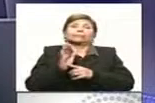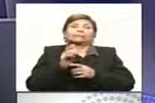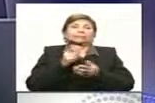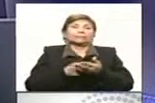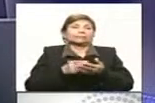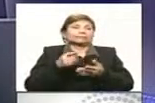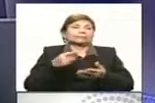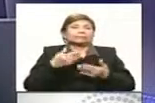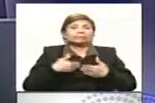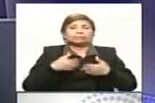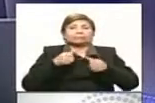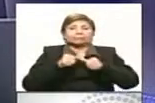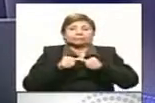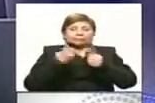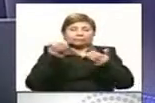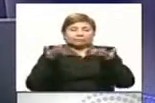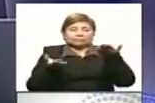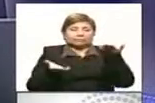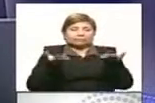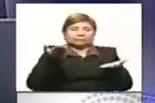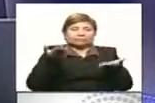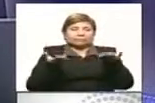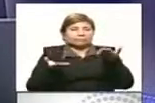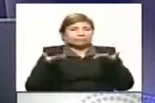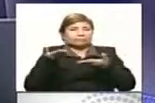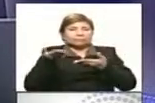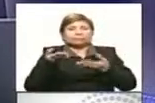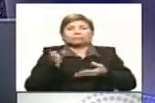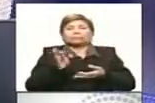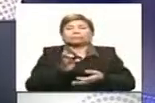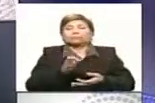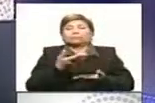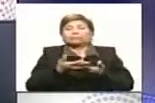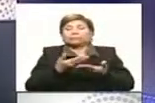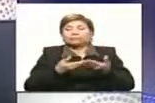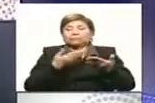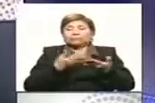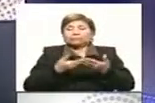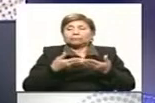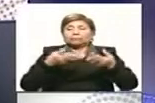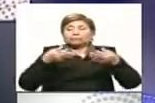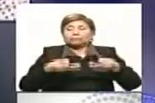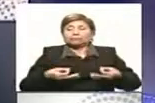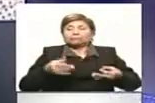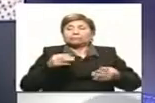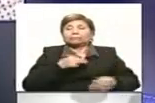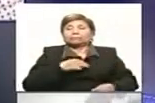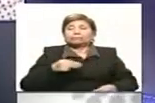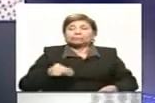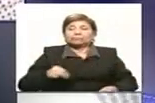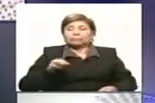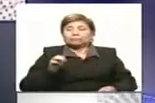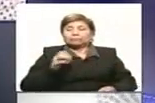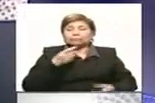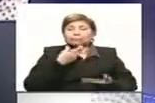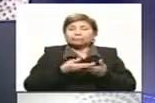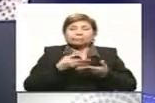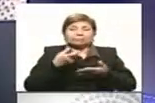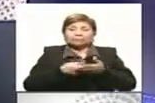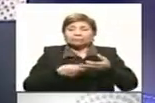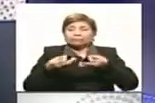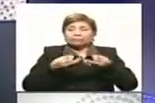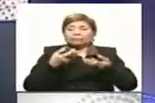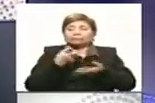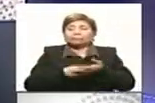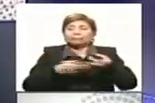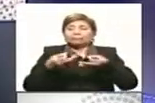visión del sector es mantener el equilibrio de la sostenibilidad fiscal. Un elemento esencial del MEF es que administran el Sistema Nacional